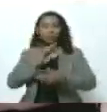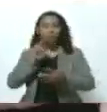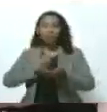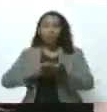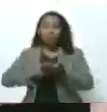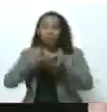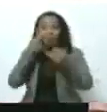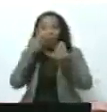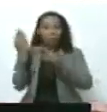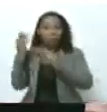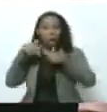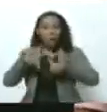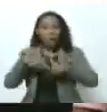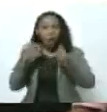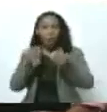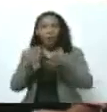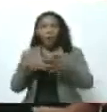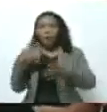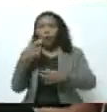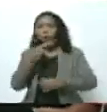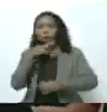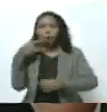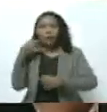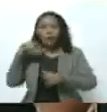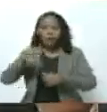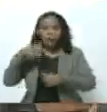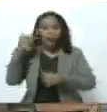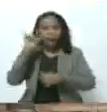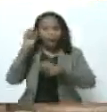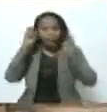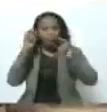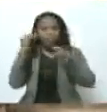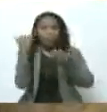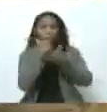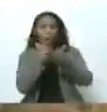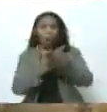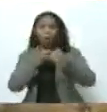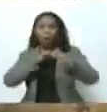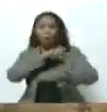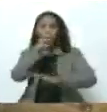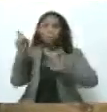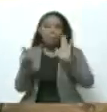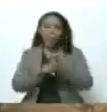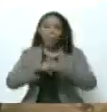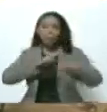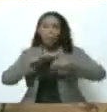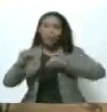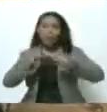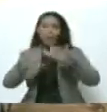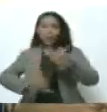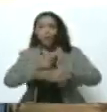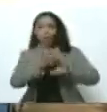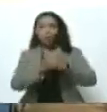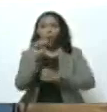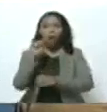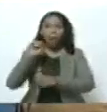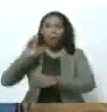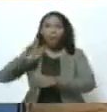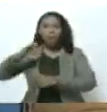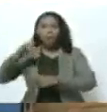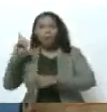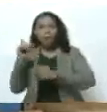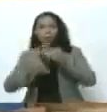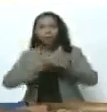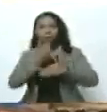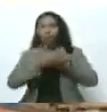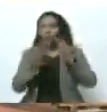vimos acá en Campo Rico, maneja el concepto de la agenda concreta de acción, de los proyectos ABC, que son proyectos,